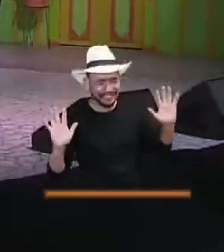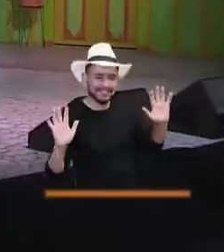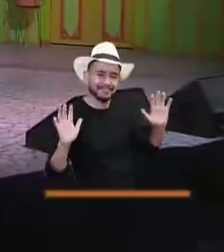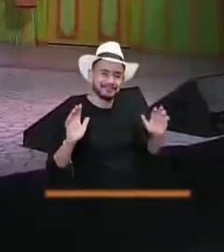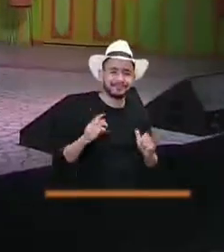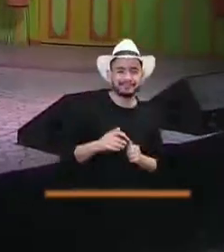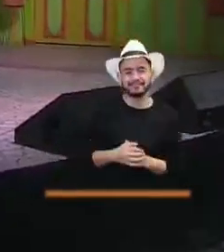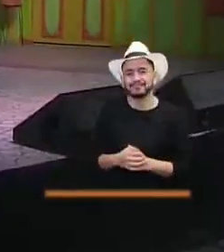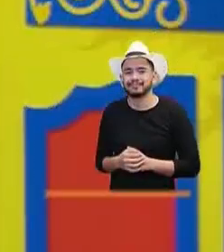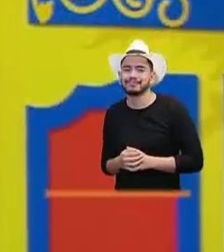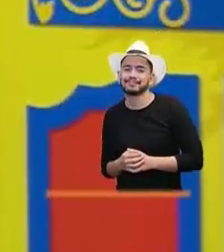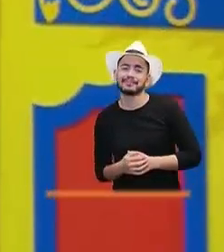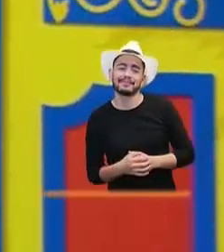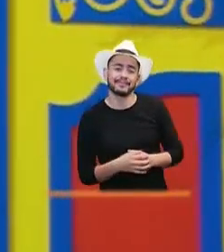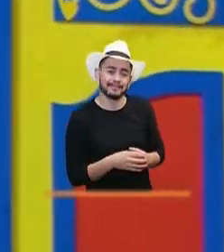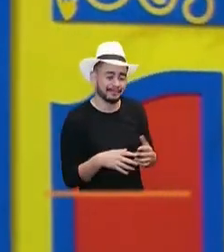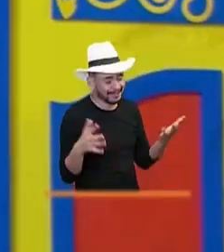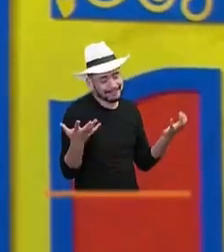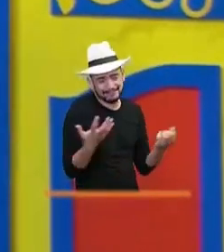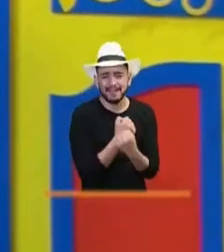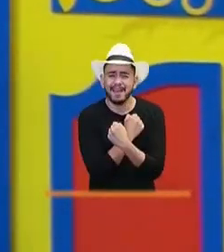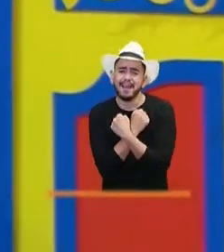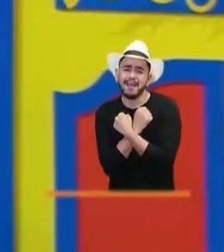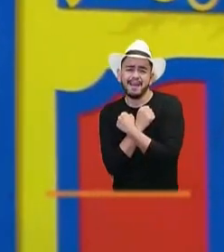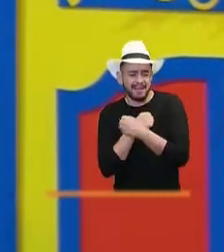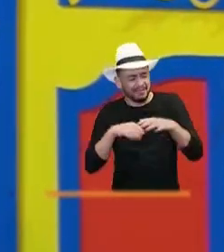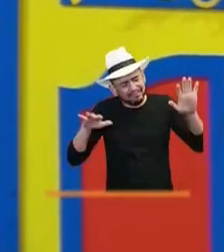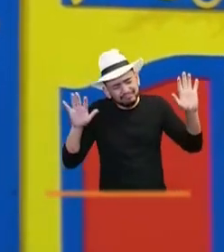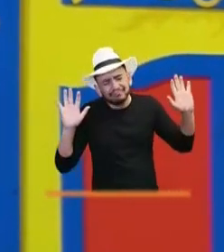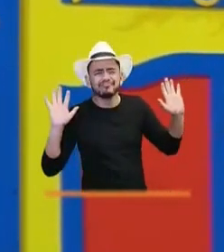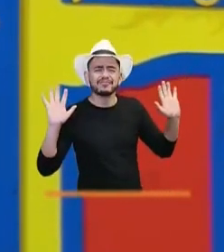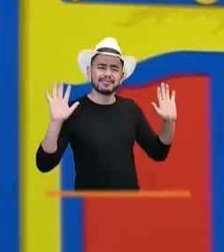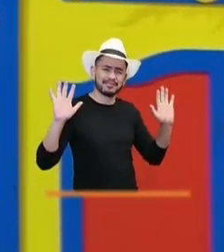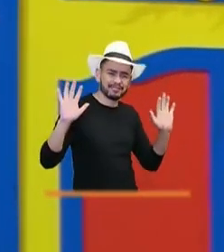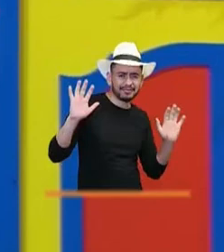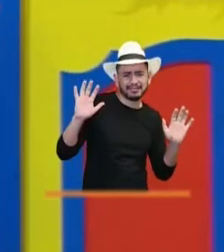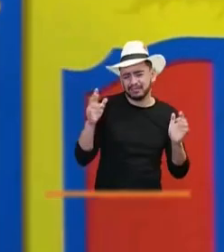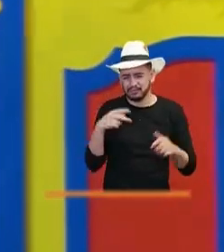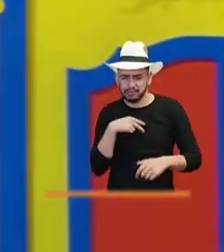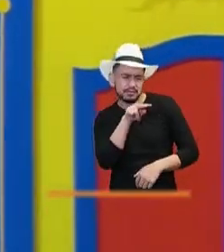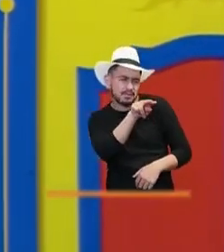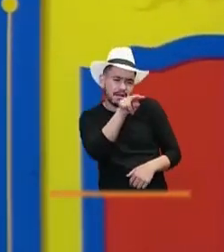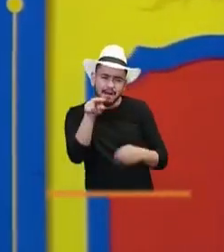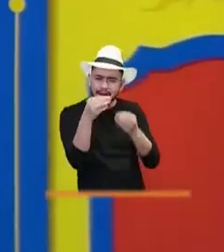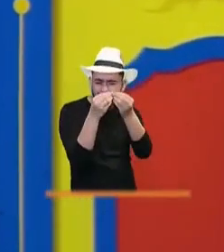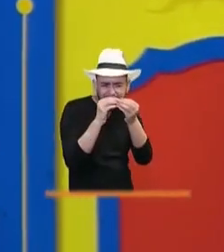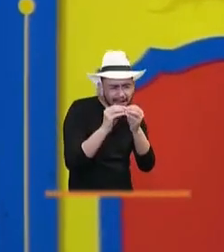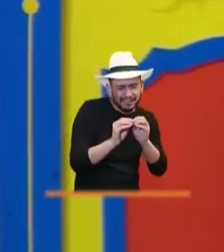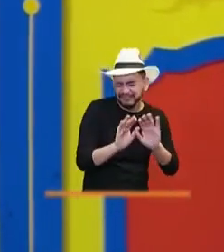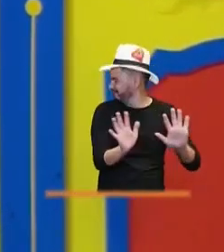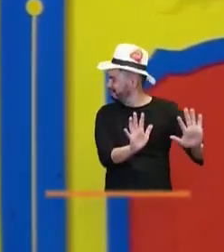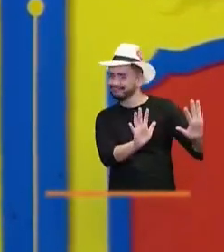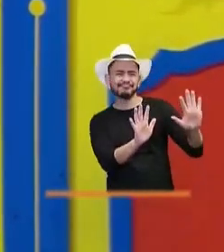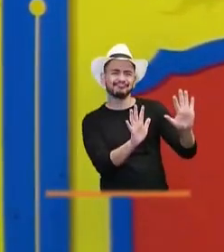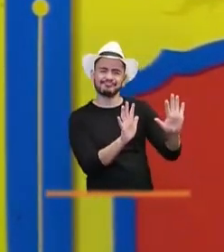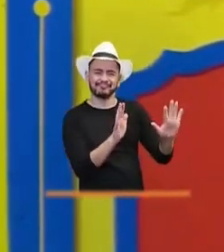Sabe que con ese amor muy poco me compenetro. Hay un amor que es casi